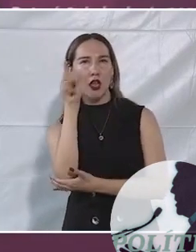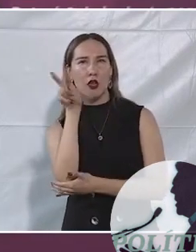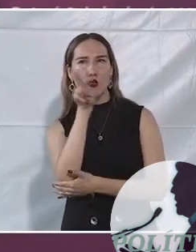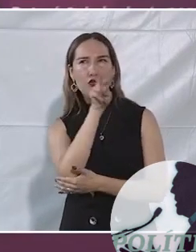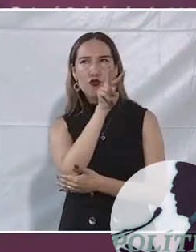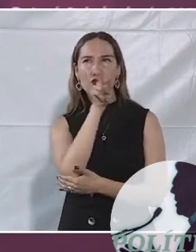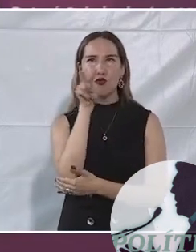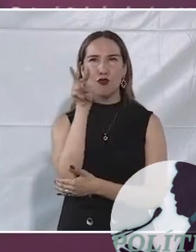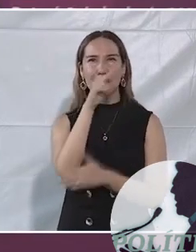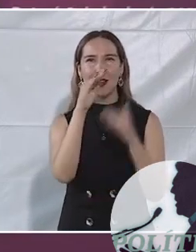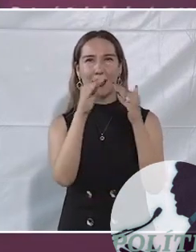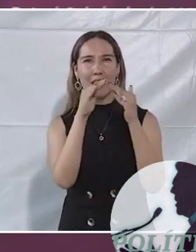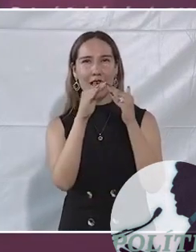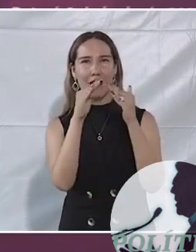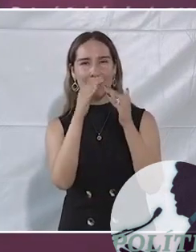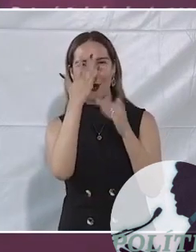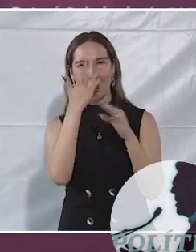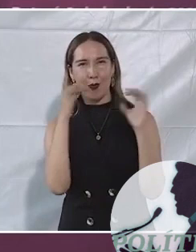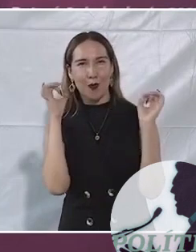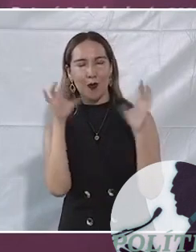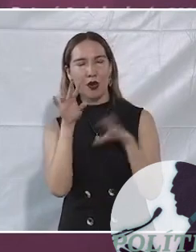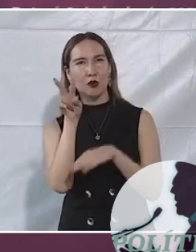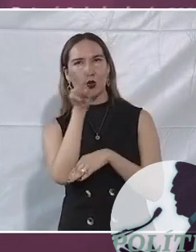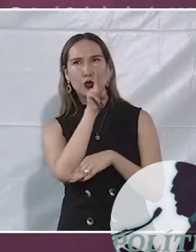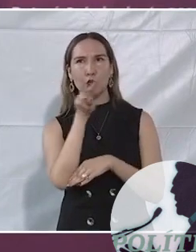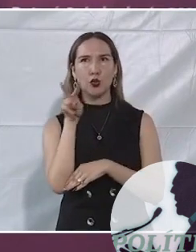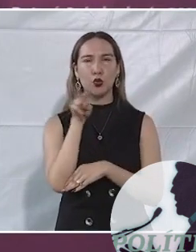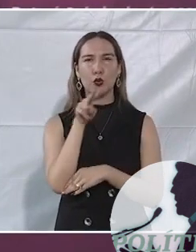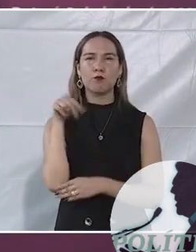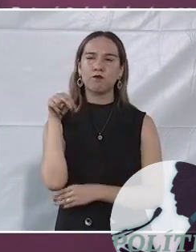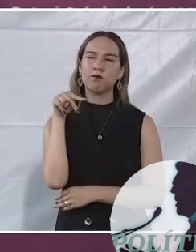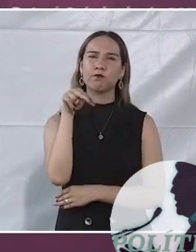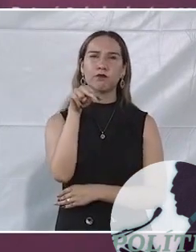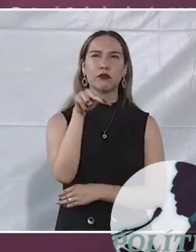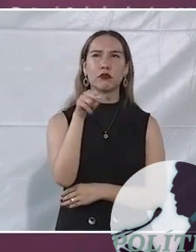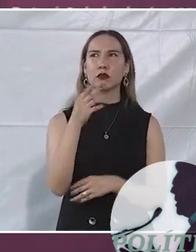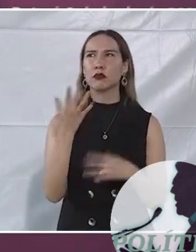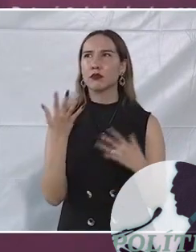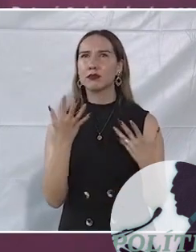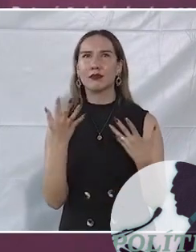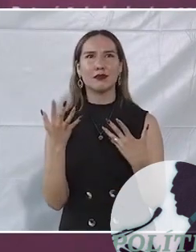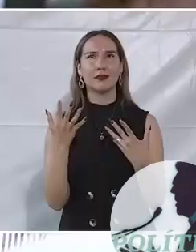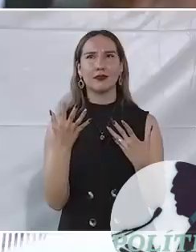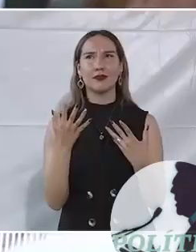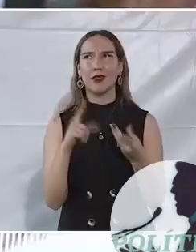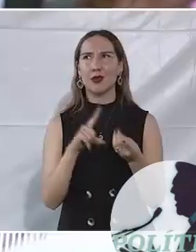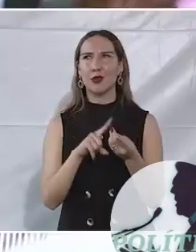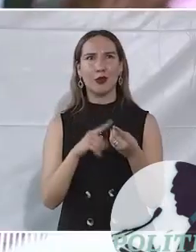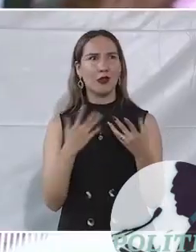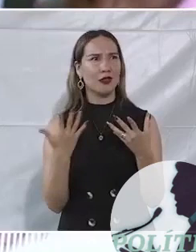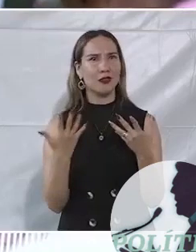subiendo escaleras que no llevan aparentemente a ninguna parte,